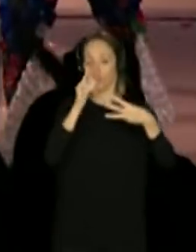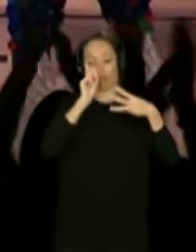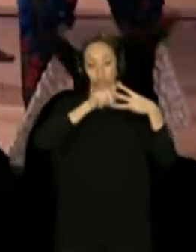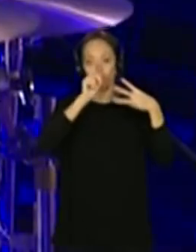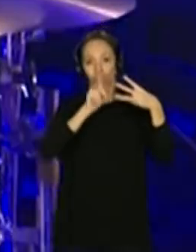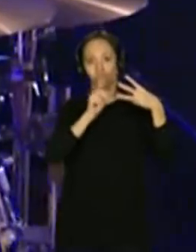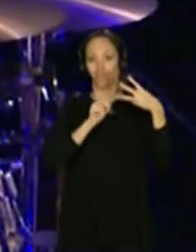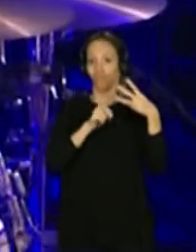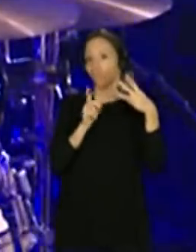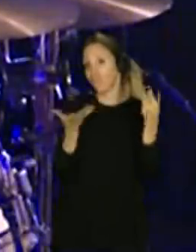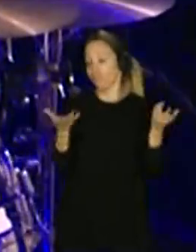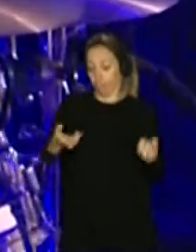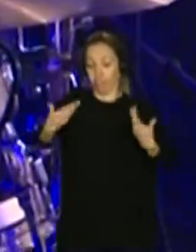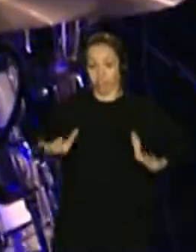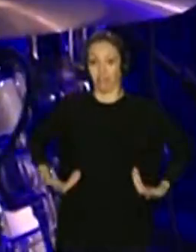discapacidades.